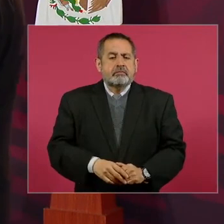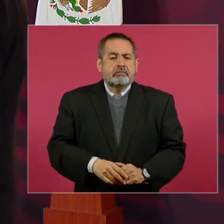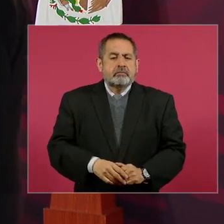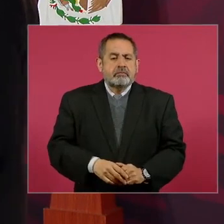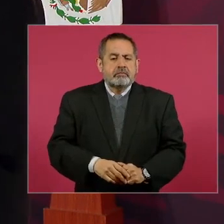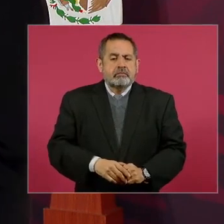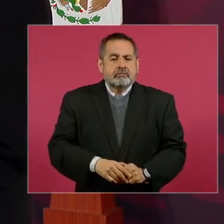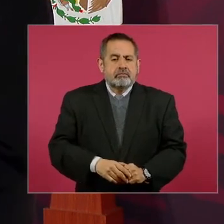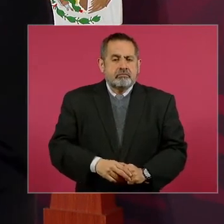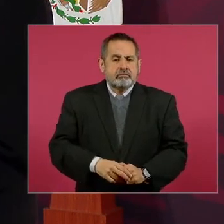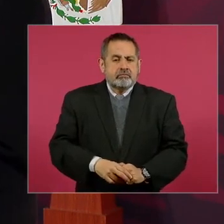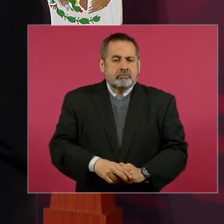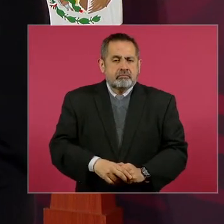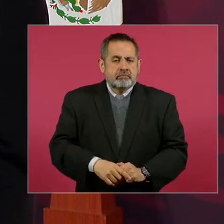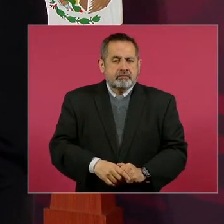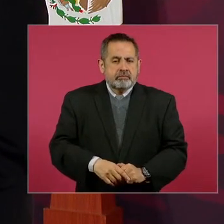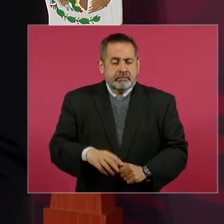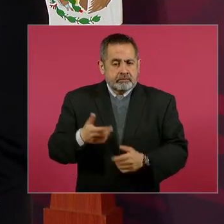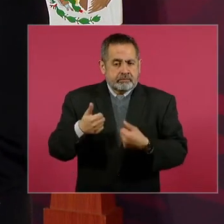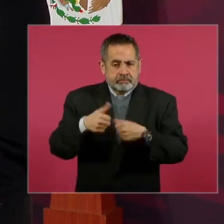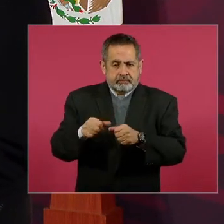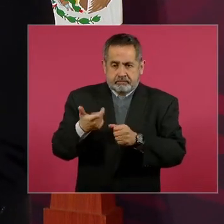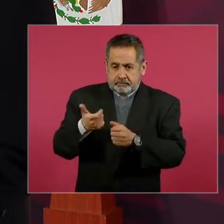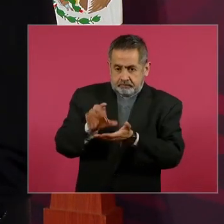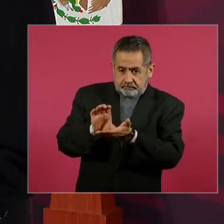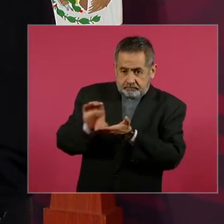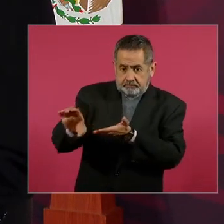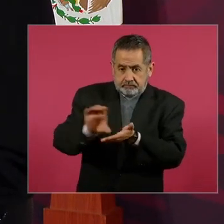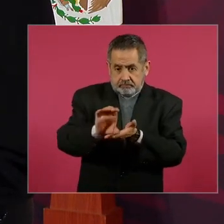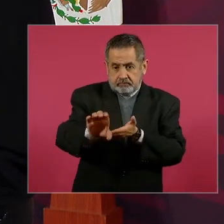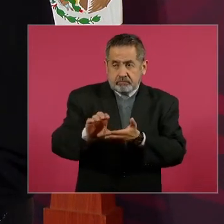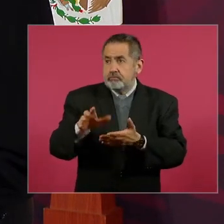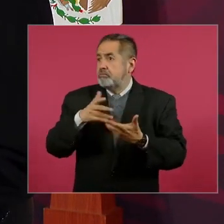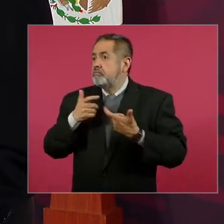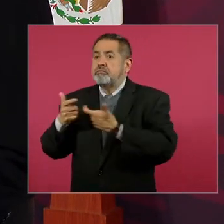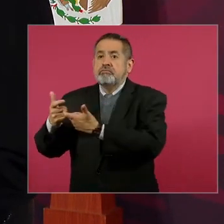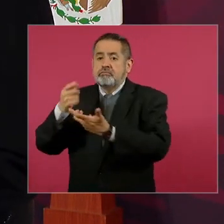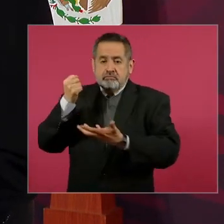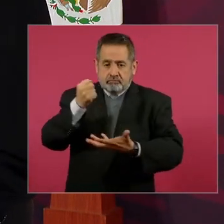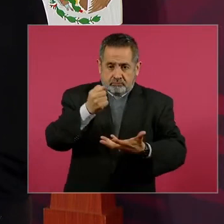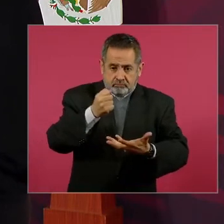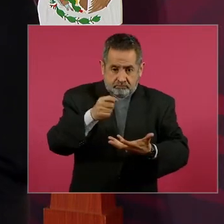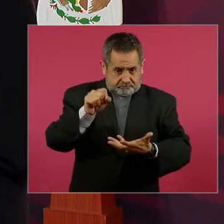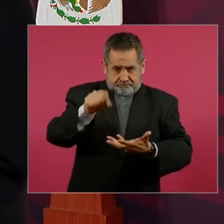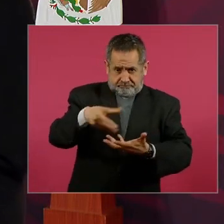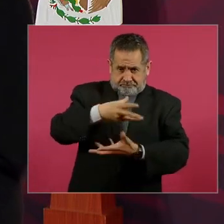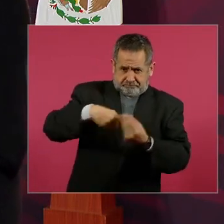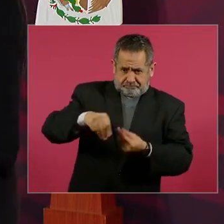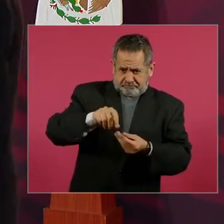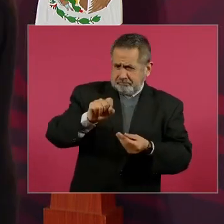es dinero del presupuesto, que es dinero de todo el pueblo, de ellos.